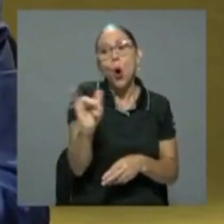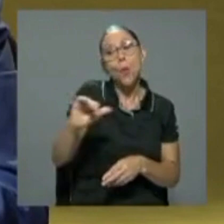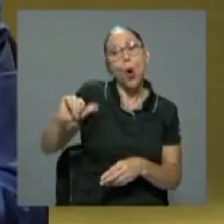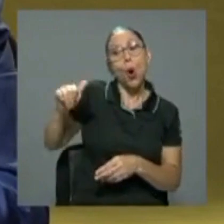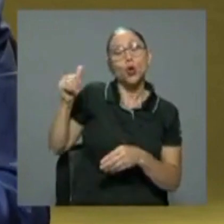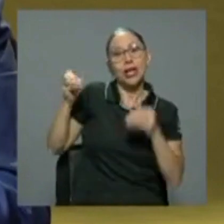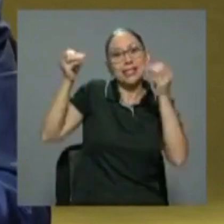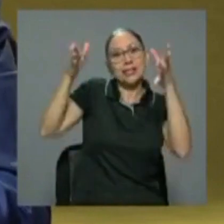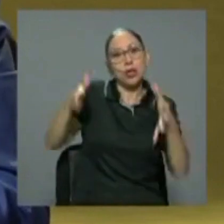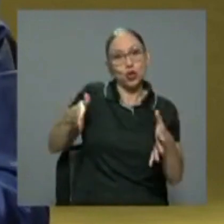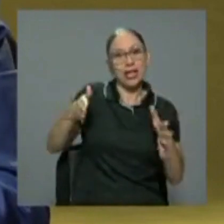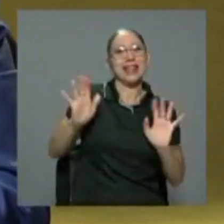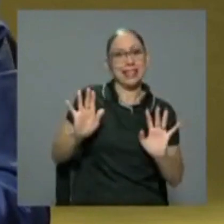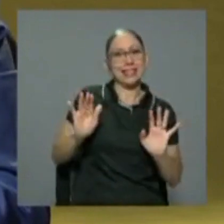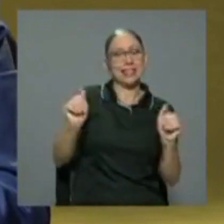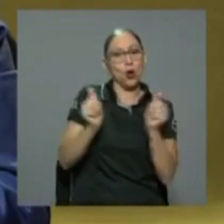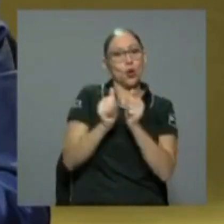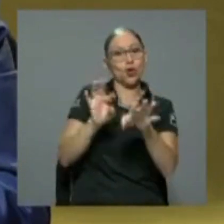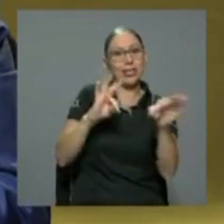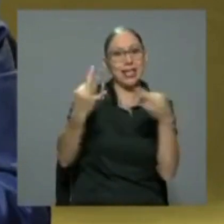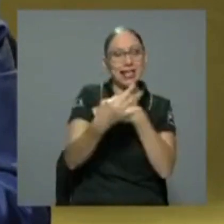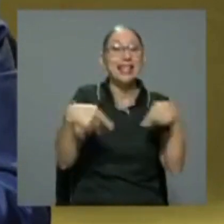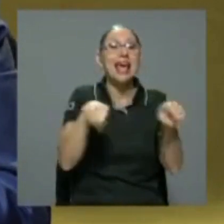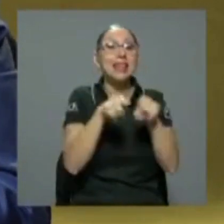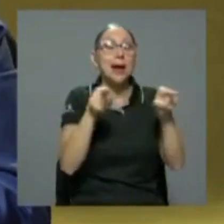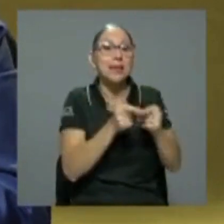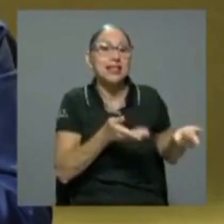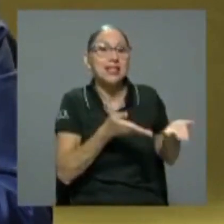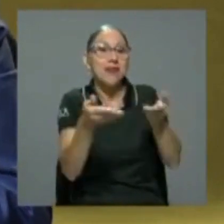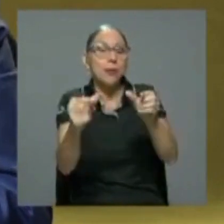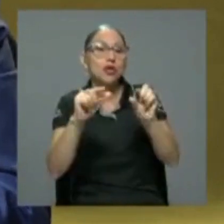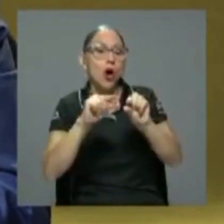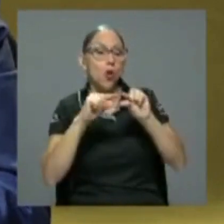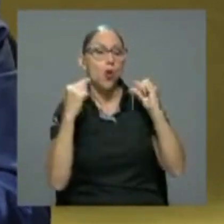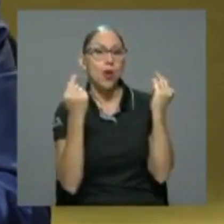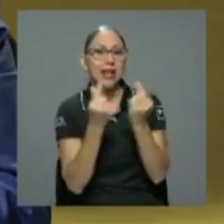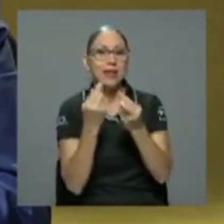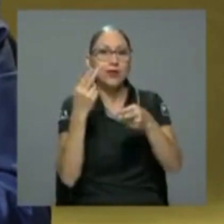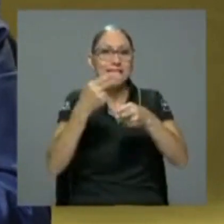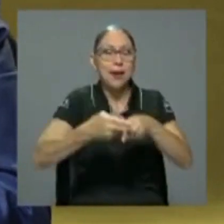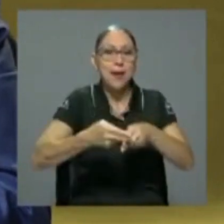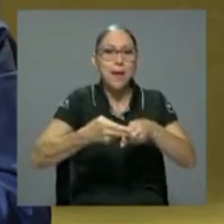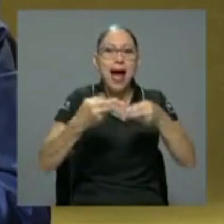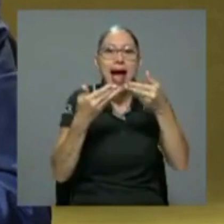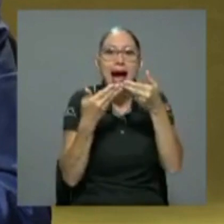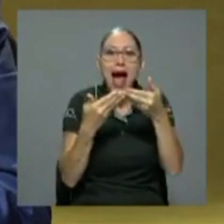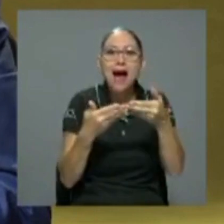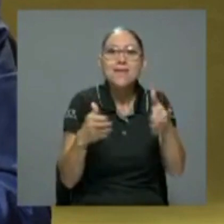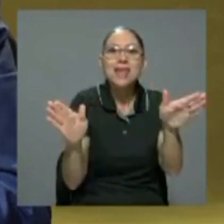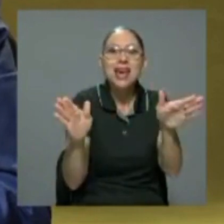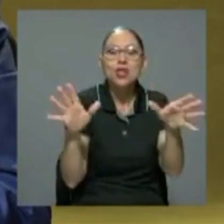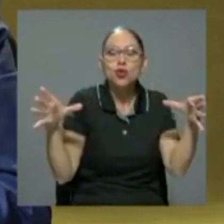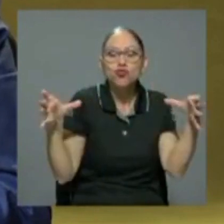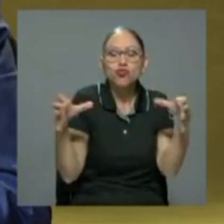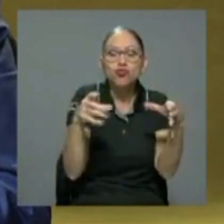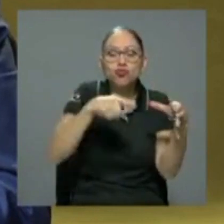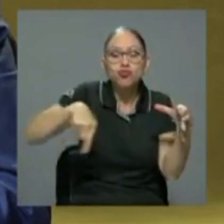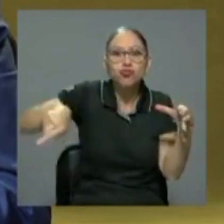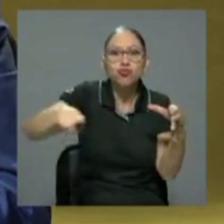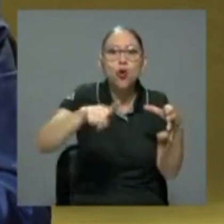dando los talleres. Llevamos también a un colectivo llamado Colectivo Abierto, formado por una